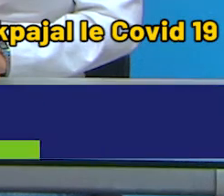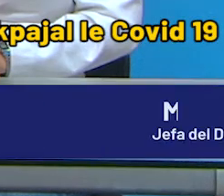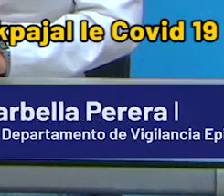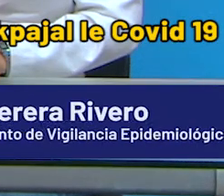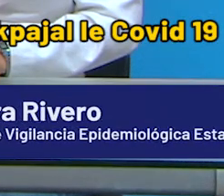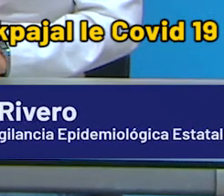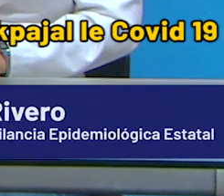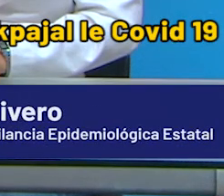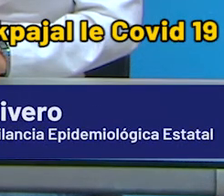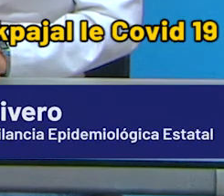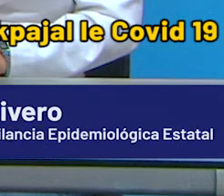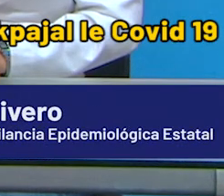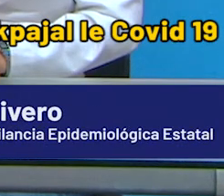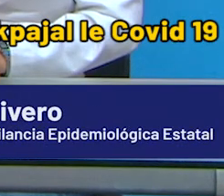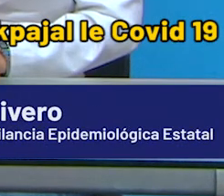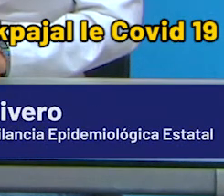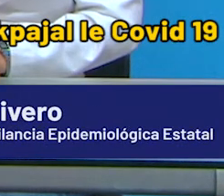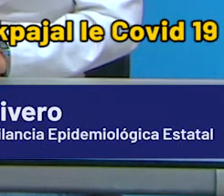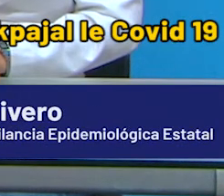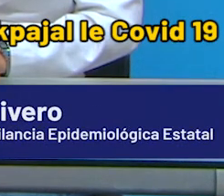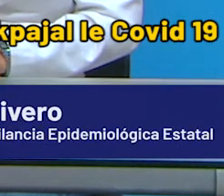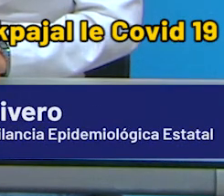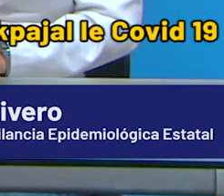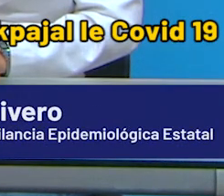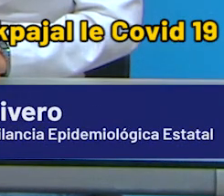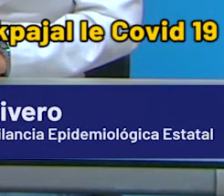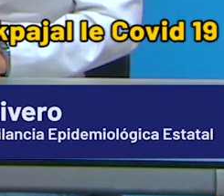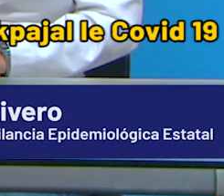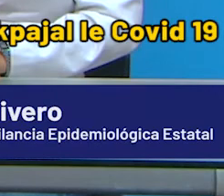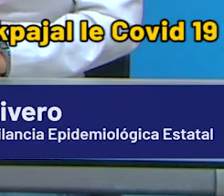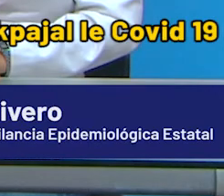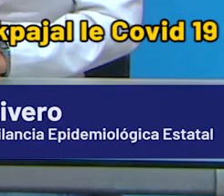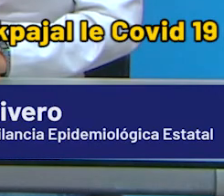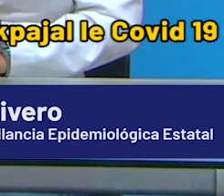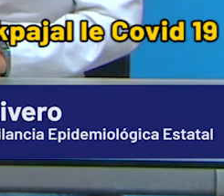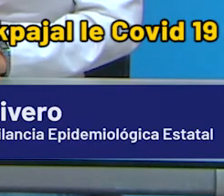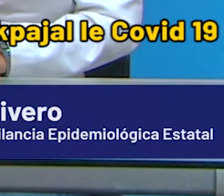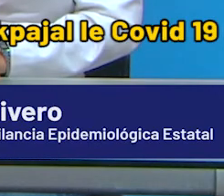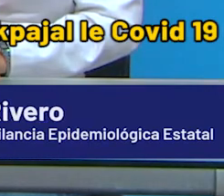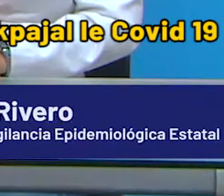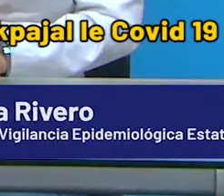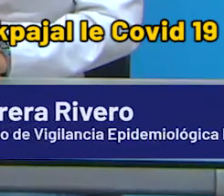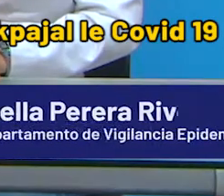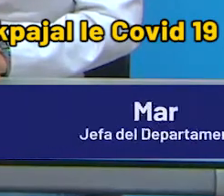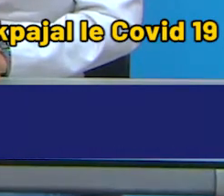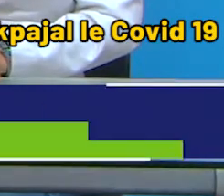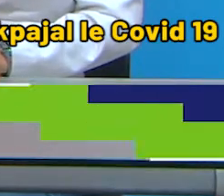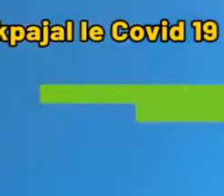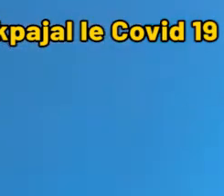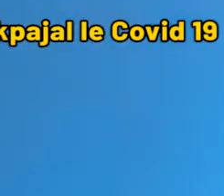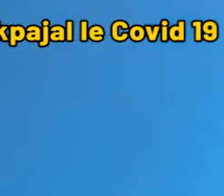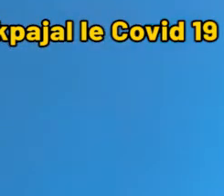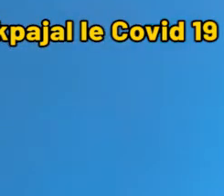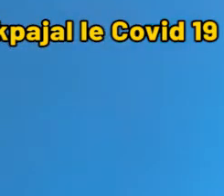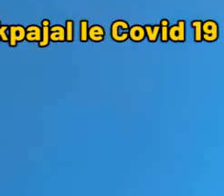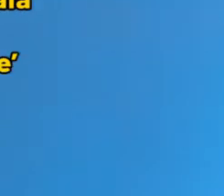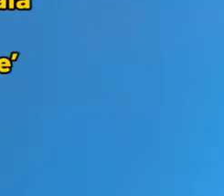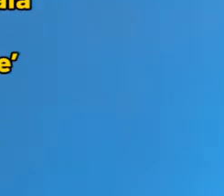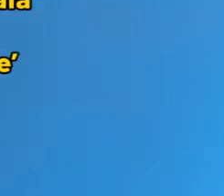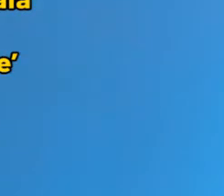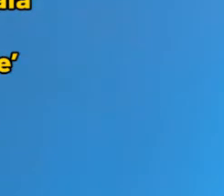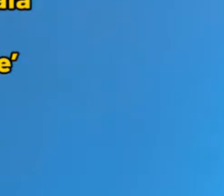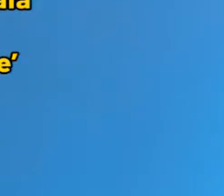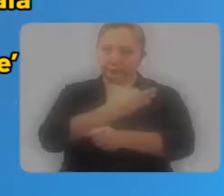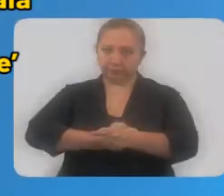Hola, buenas tardes. Nos disponemos a dar el parte diario relacionado con el COVID-19 en el estado de Yucatán. Doctora Marbella, por favor. Gracias.